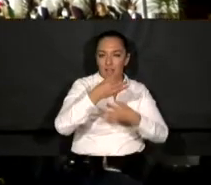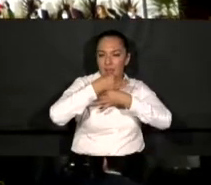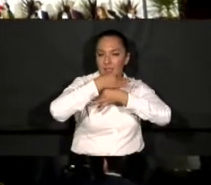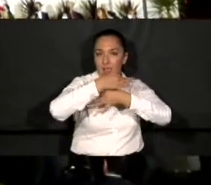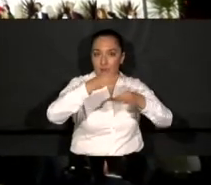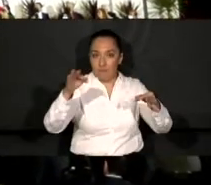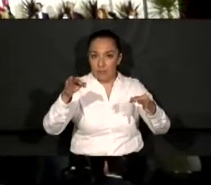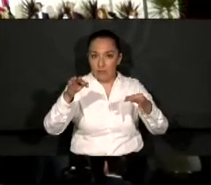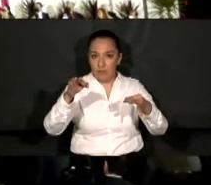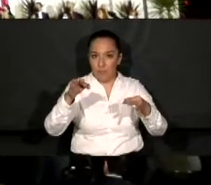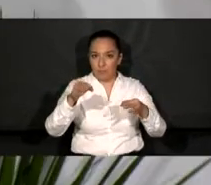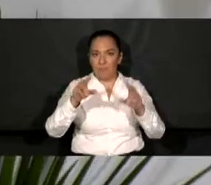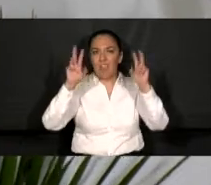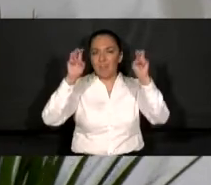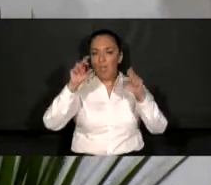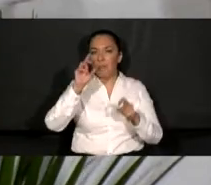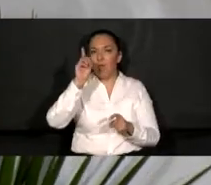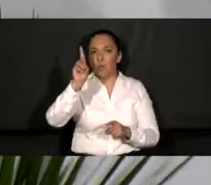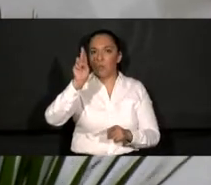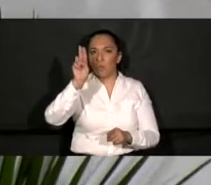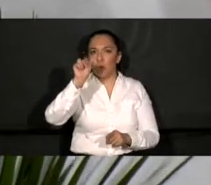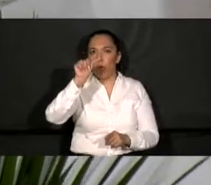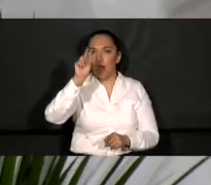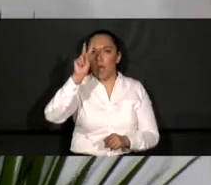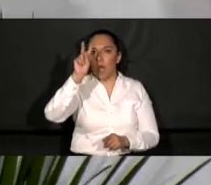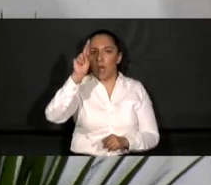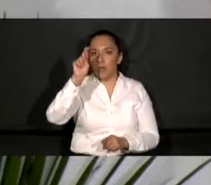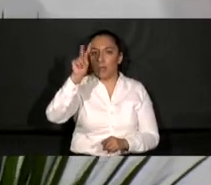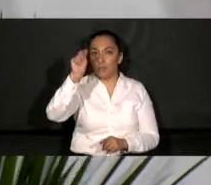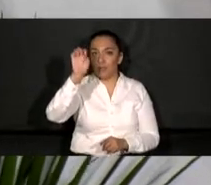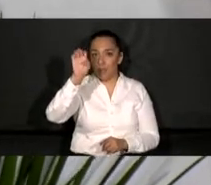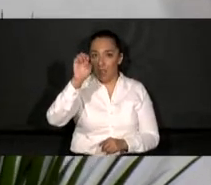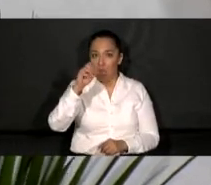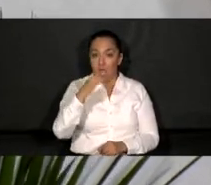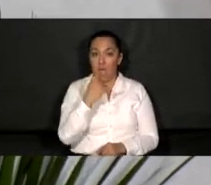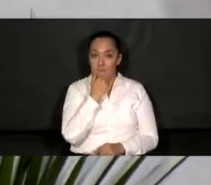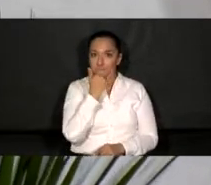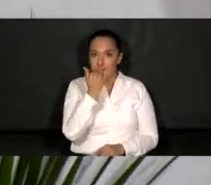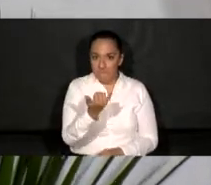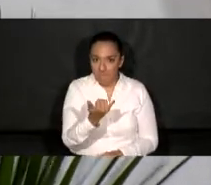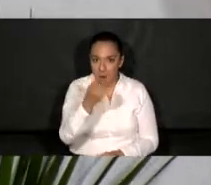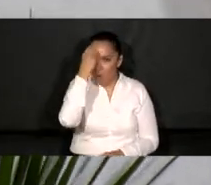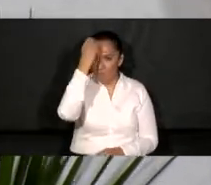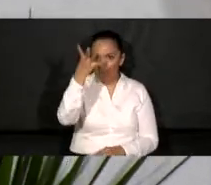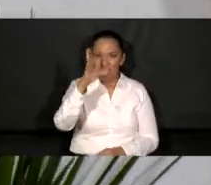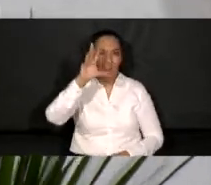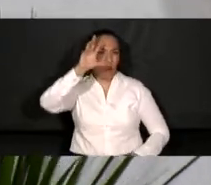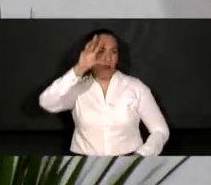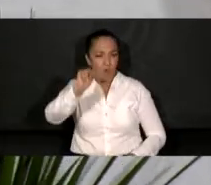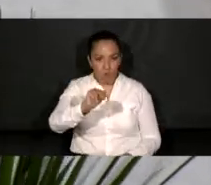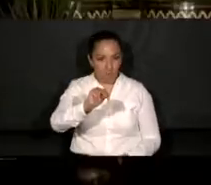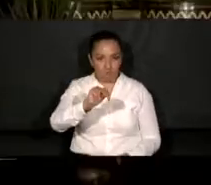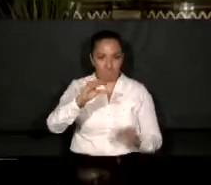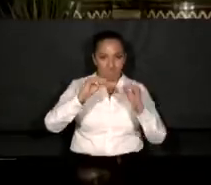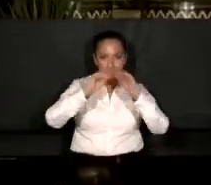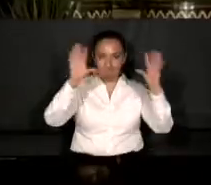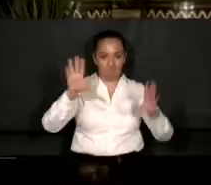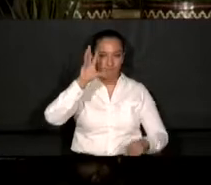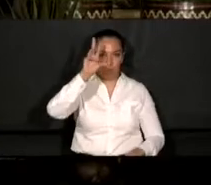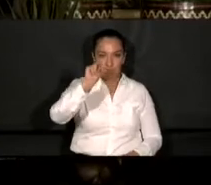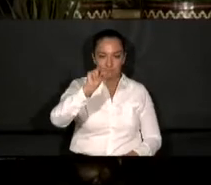caso Duarte, ni perdón ni olvido. Por supuesto que no.